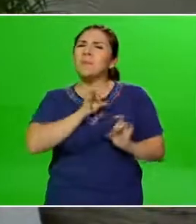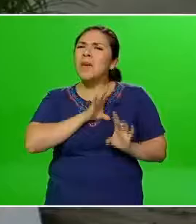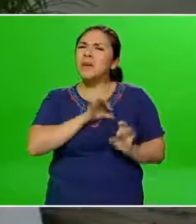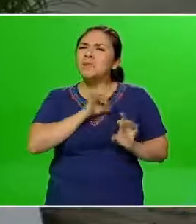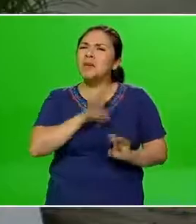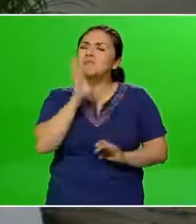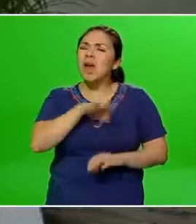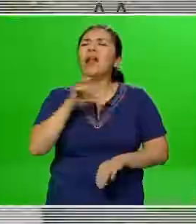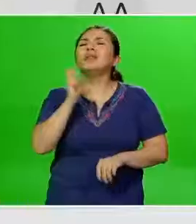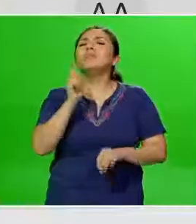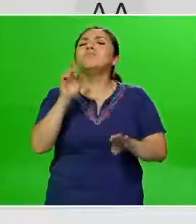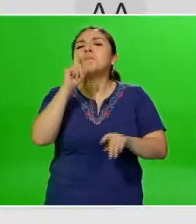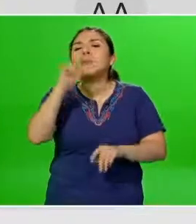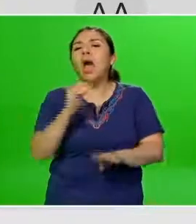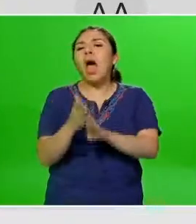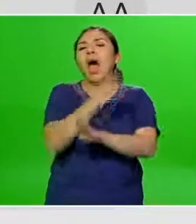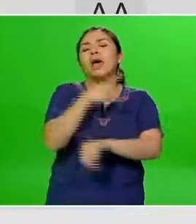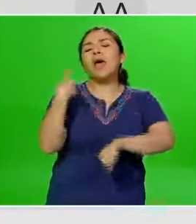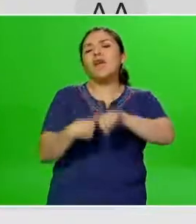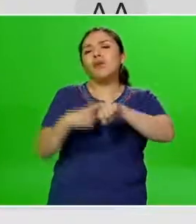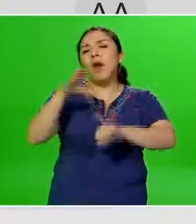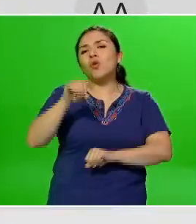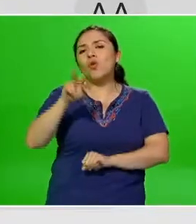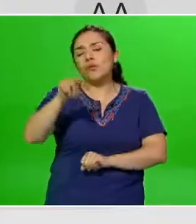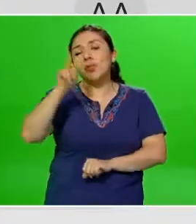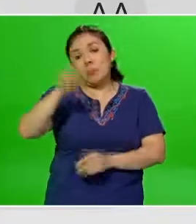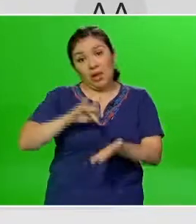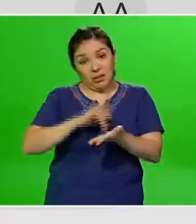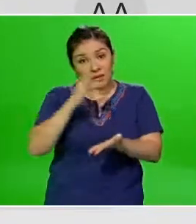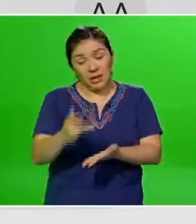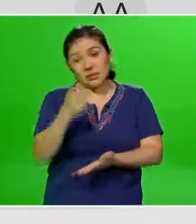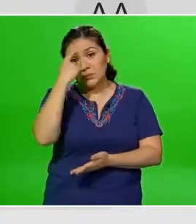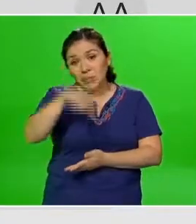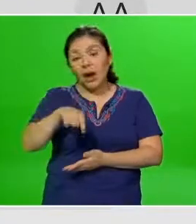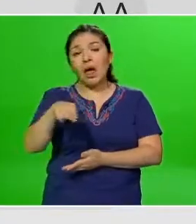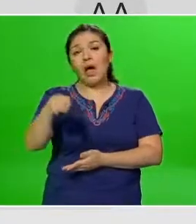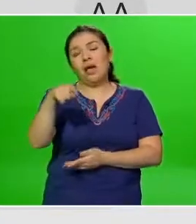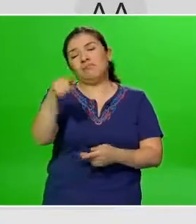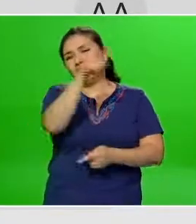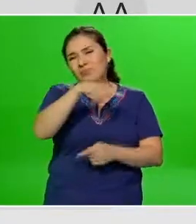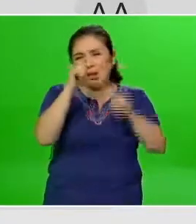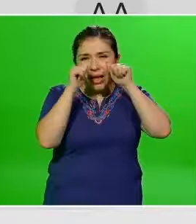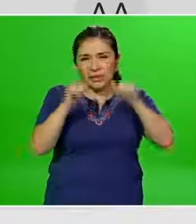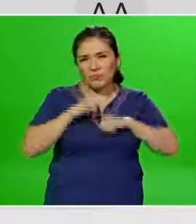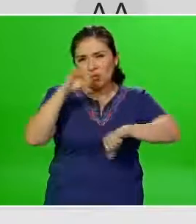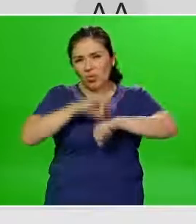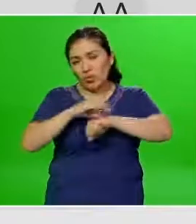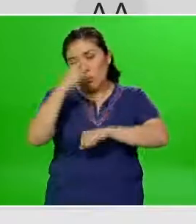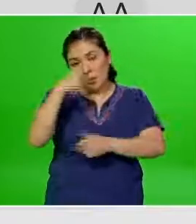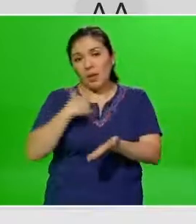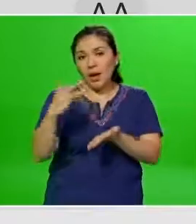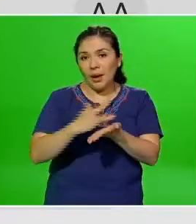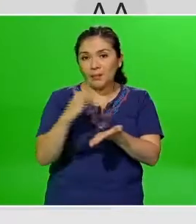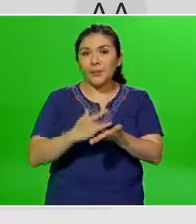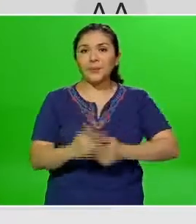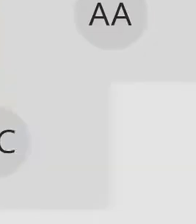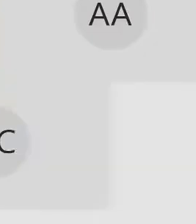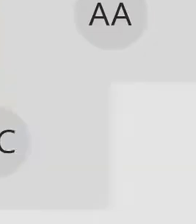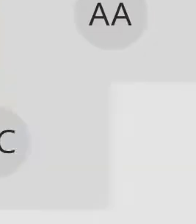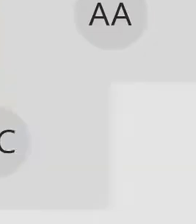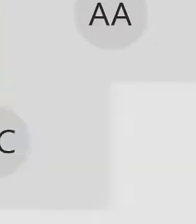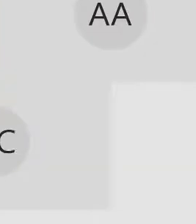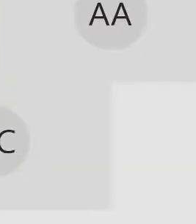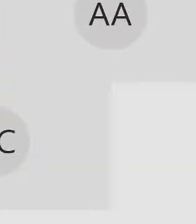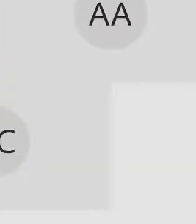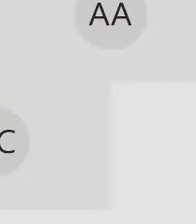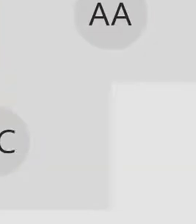con secuelas del COVID más que nada. Y le doy las gracias a los servicios de salud por su apoyo.